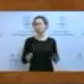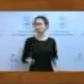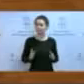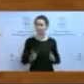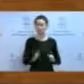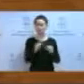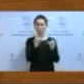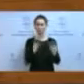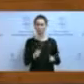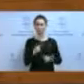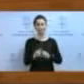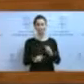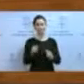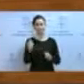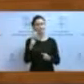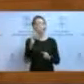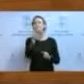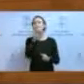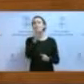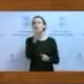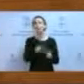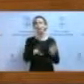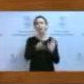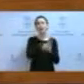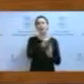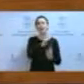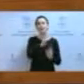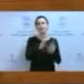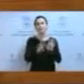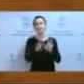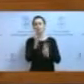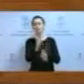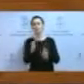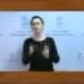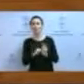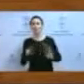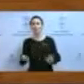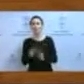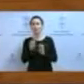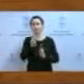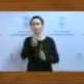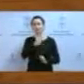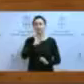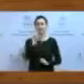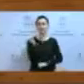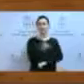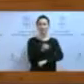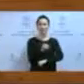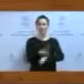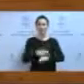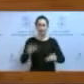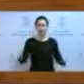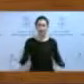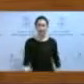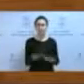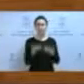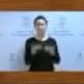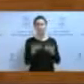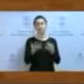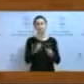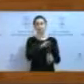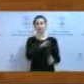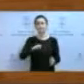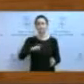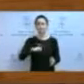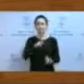de familia, como indica la exposición de motivos de la Ley 39/2006 de 14 de diciembre, de promoción de la autonomía personal y atención a las personas en